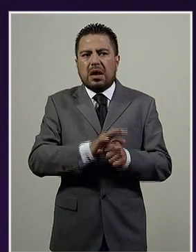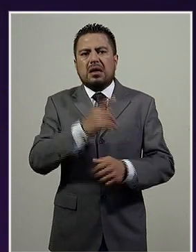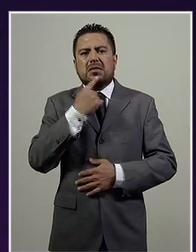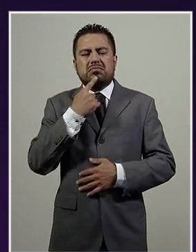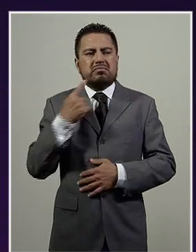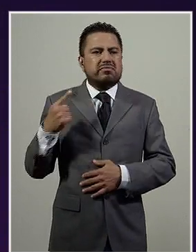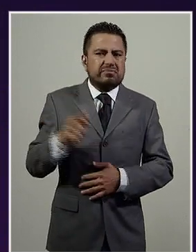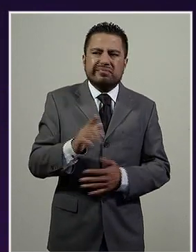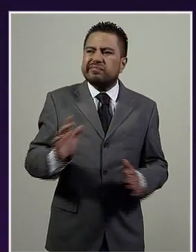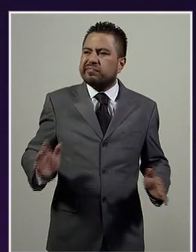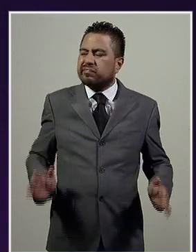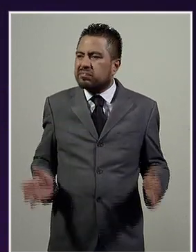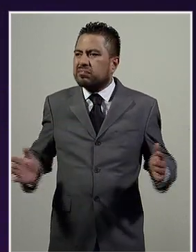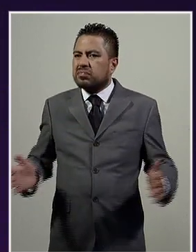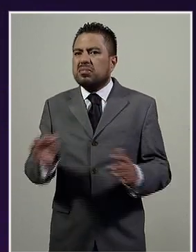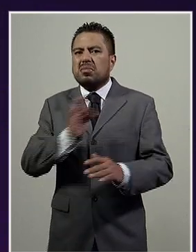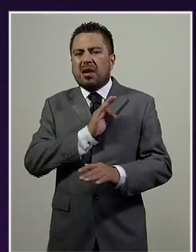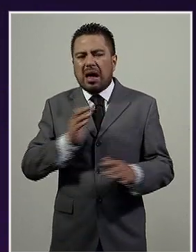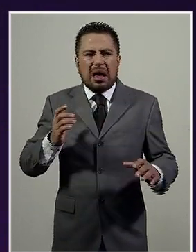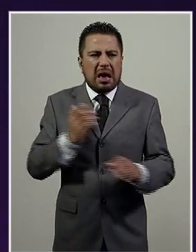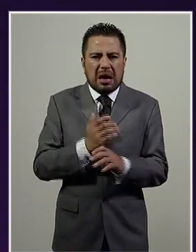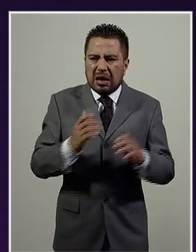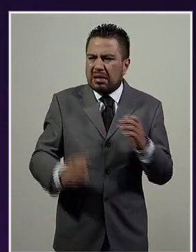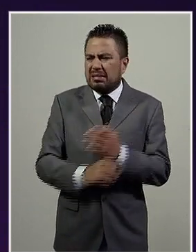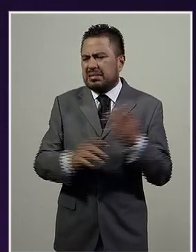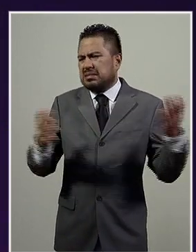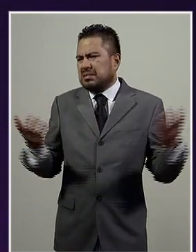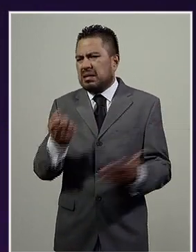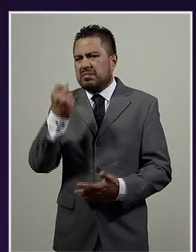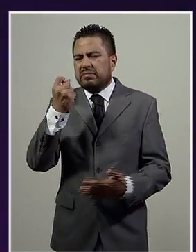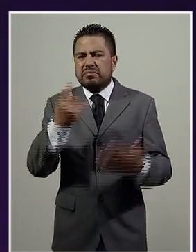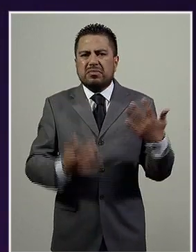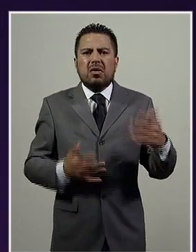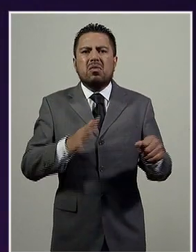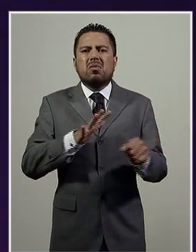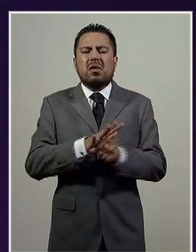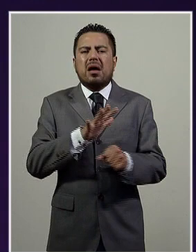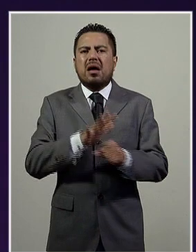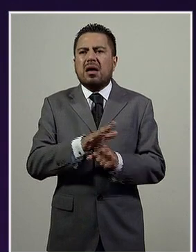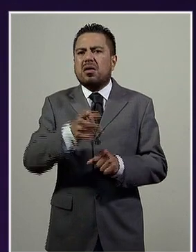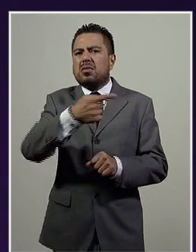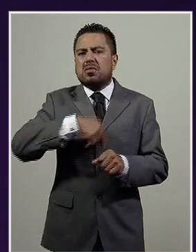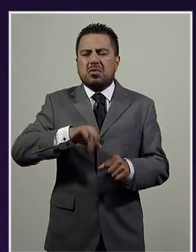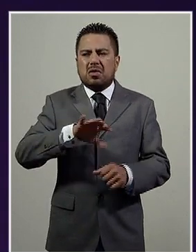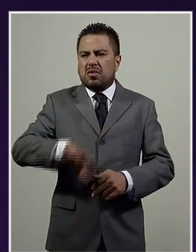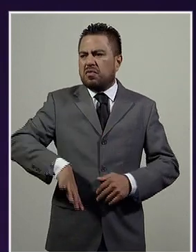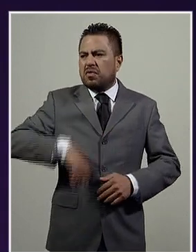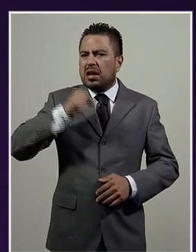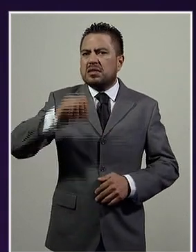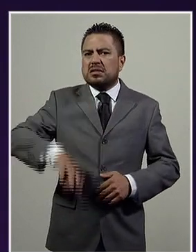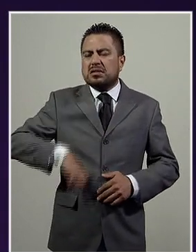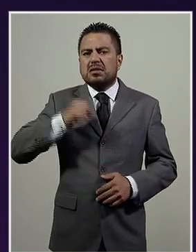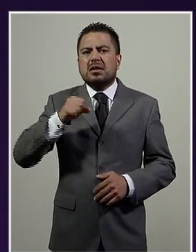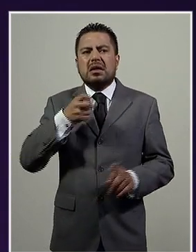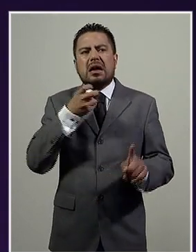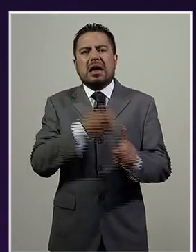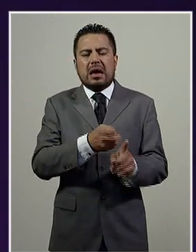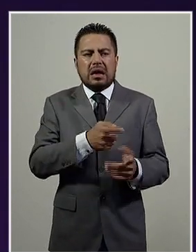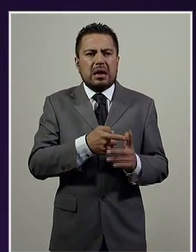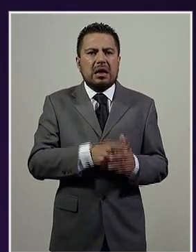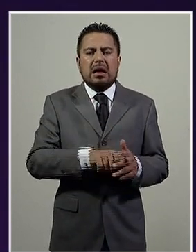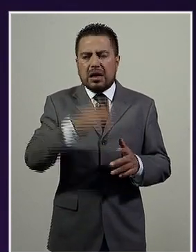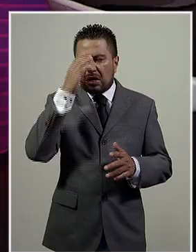denuncia, porque se pueden hacer muchas cosas, ¿no? Cuando tú unes los esfuerzos, ¿no? Sucede que por ahí se